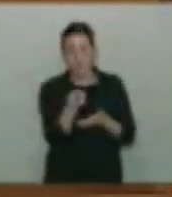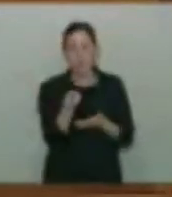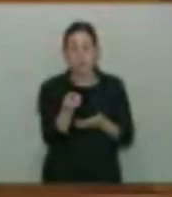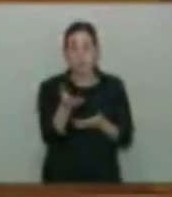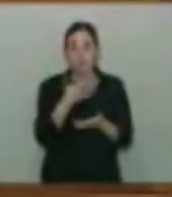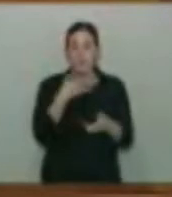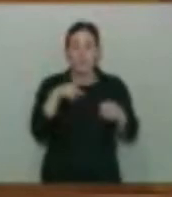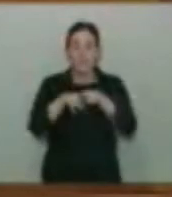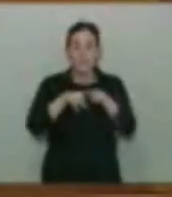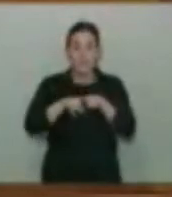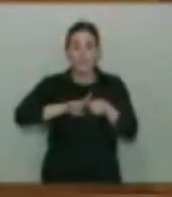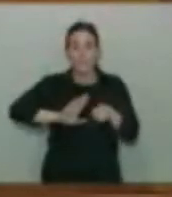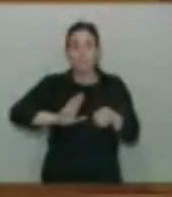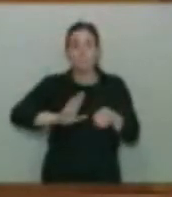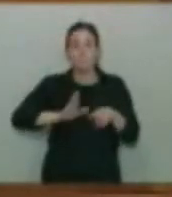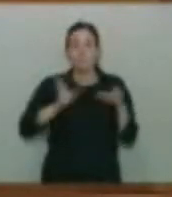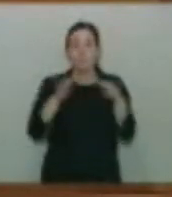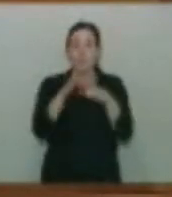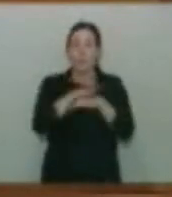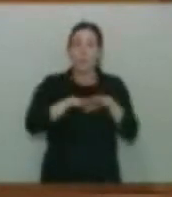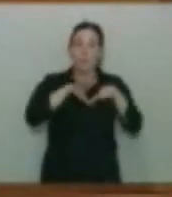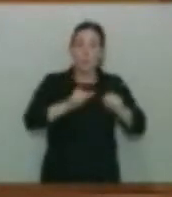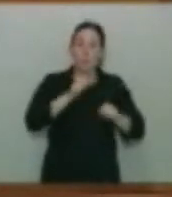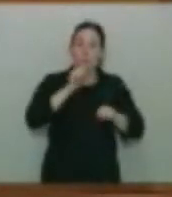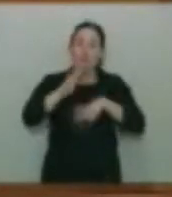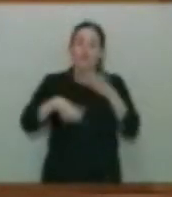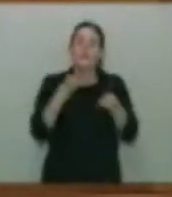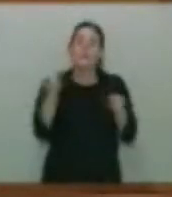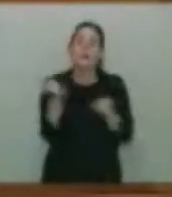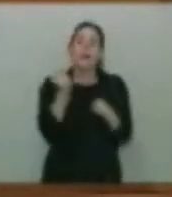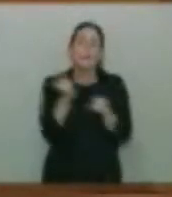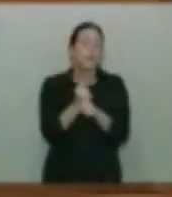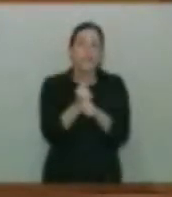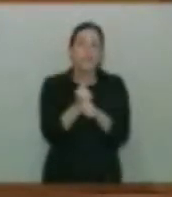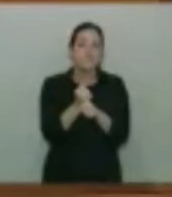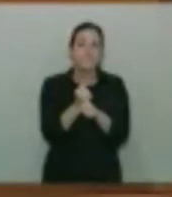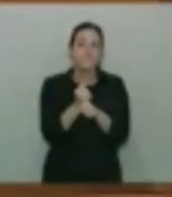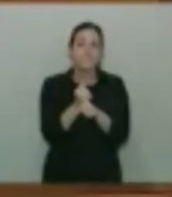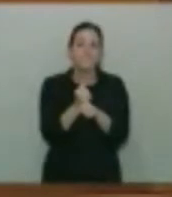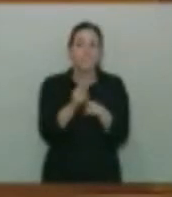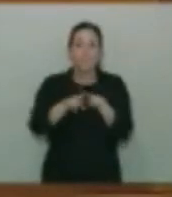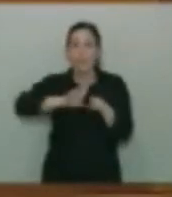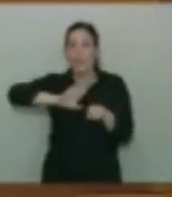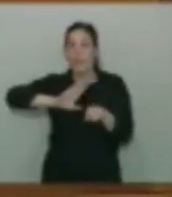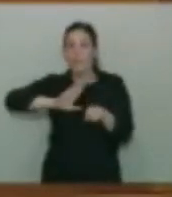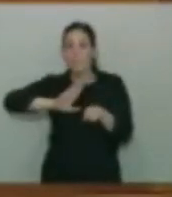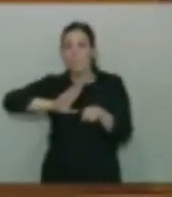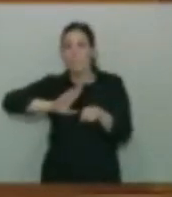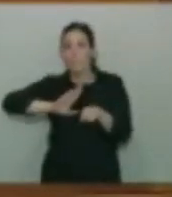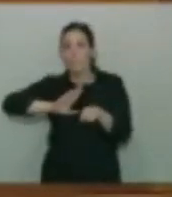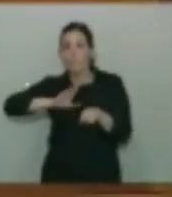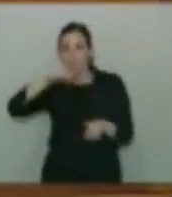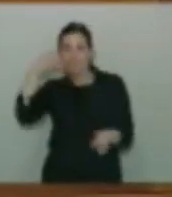precisamente al partido que gobierna ahora, que ha hecho una reforma laboral que no ha ido a atacar el corazón de este